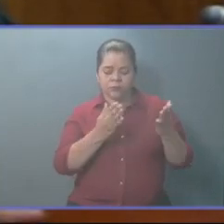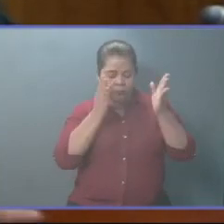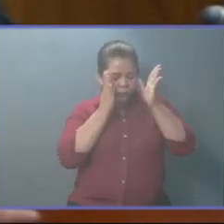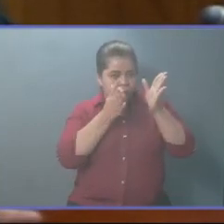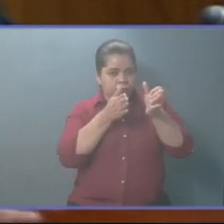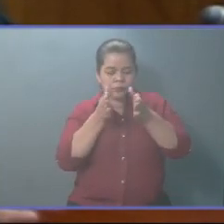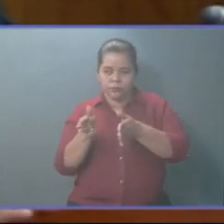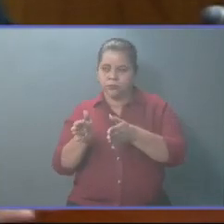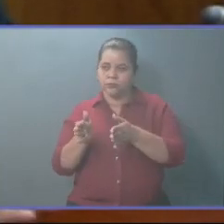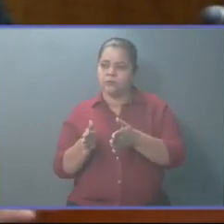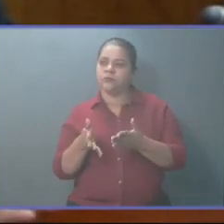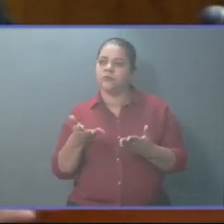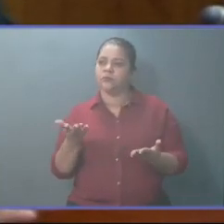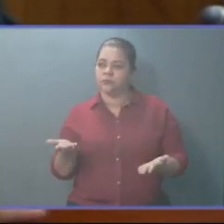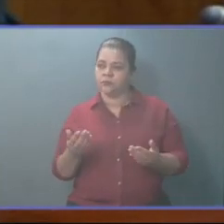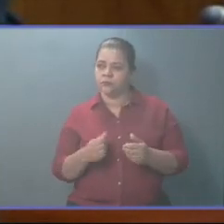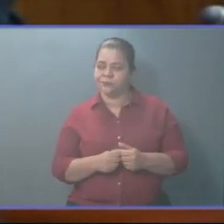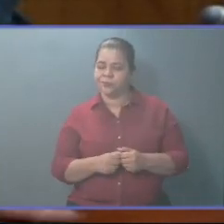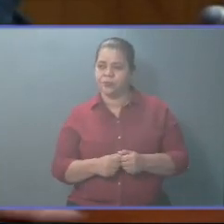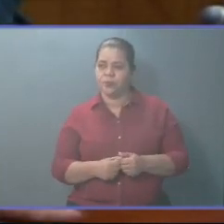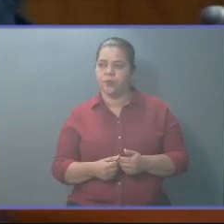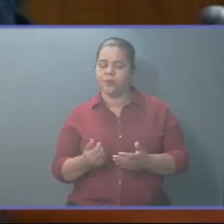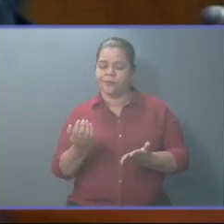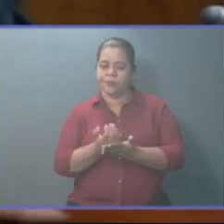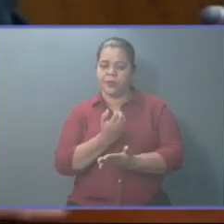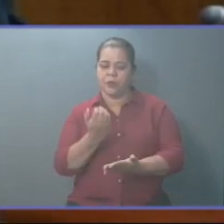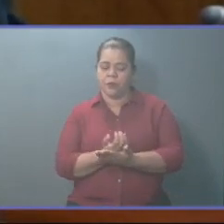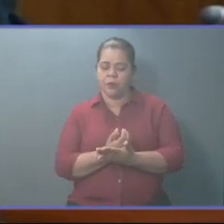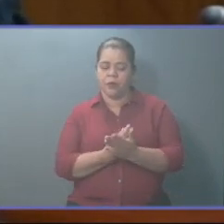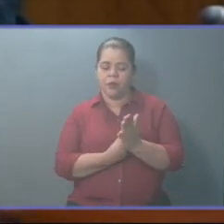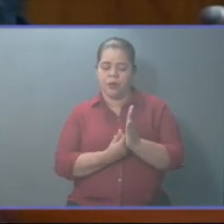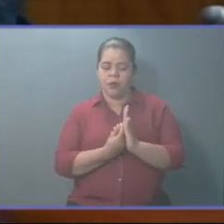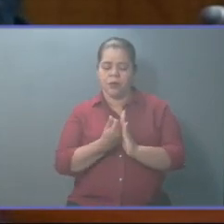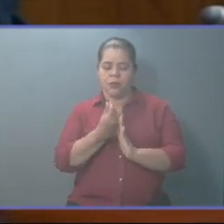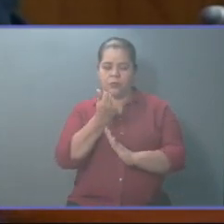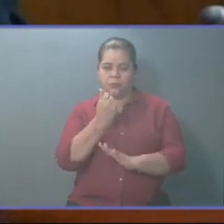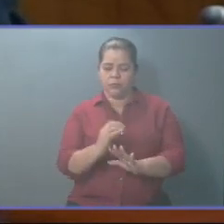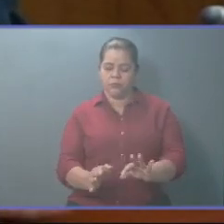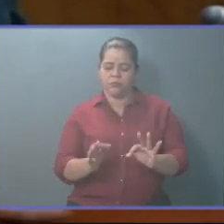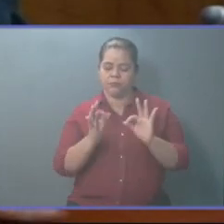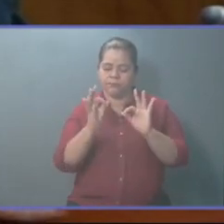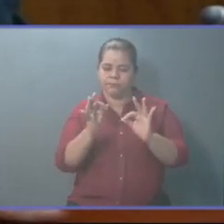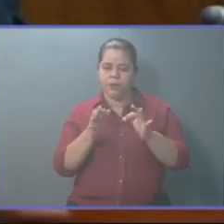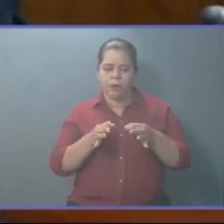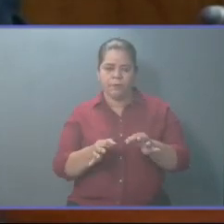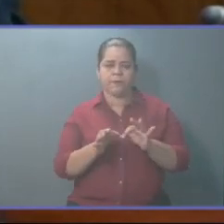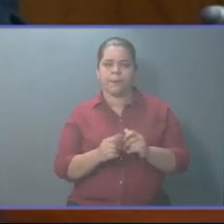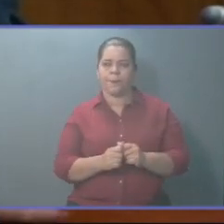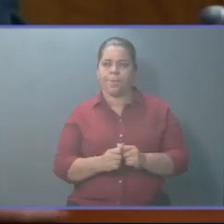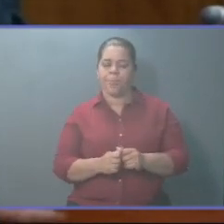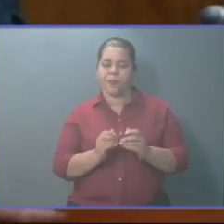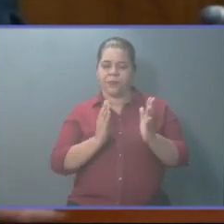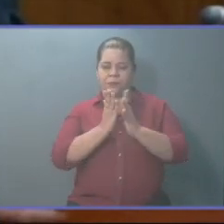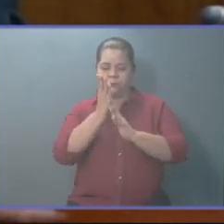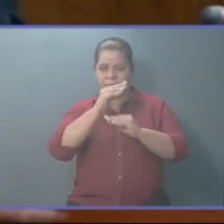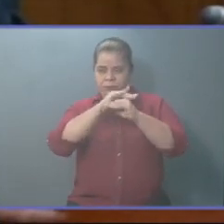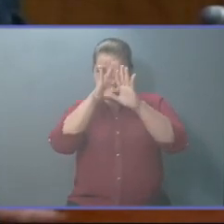orientados para la reactivación económica, que sean utilizados de la mejor forma posible, con